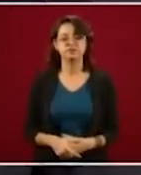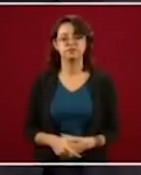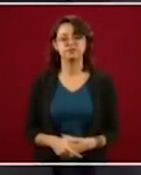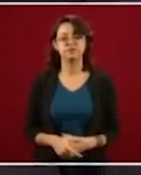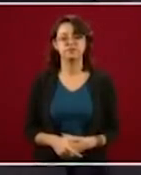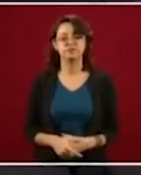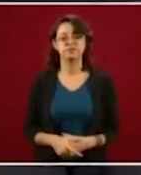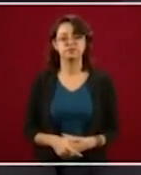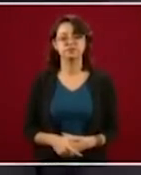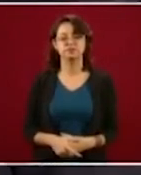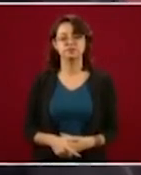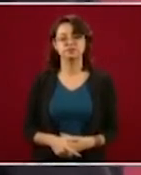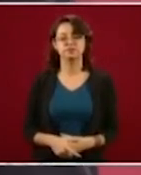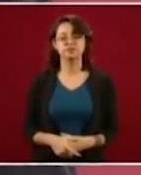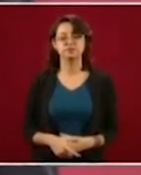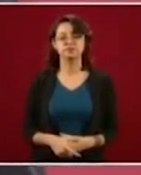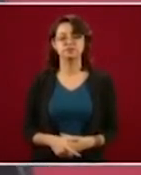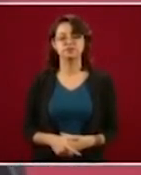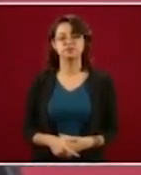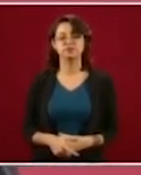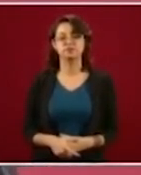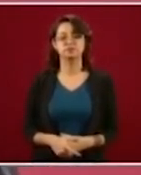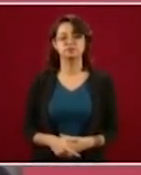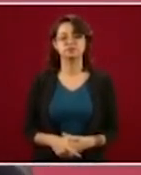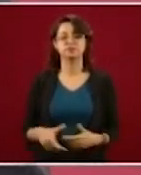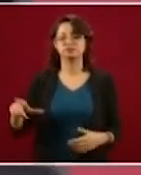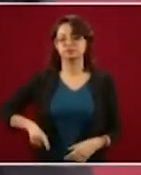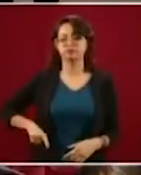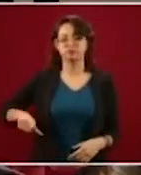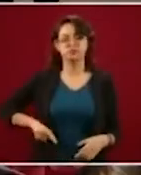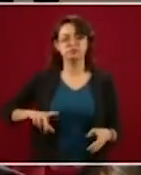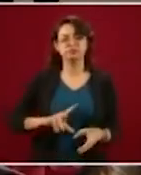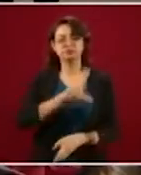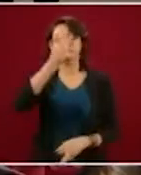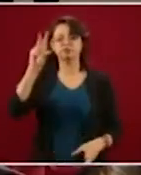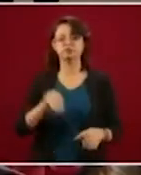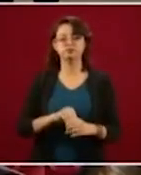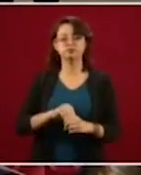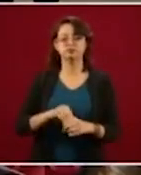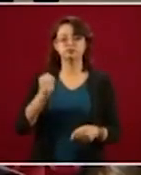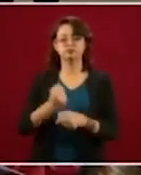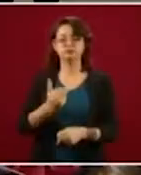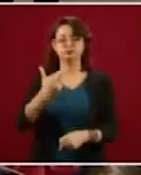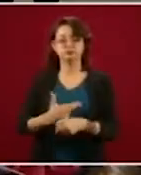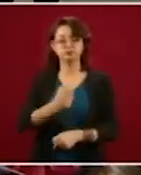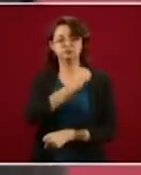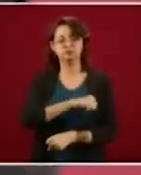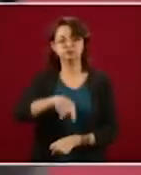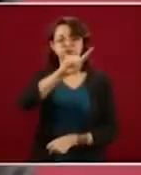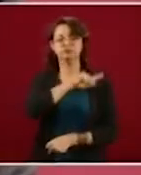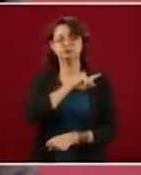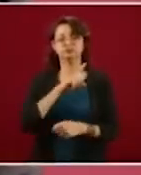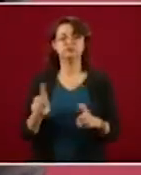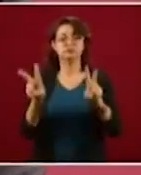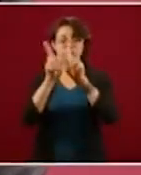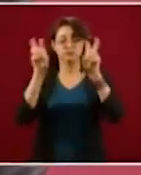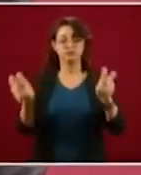todo el gobierno, en este caso el sector salud, está atendiendo